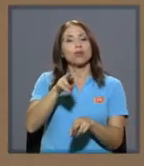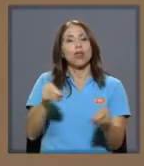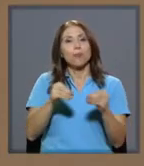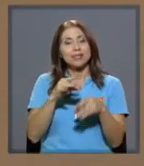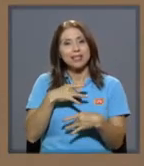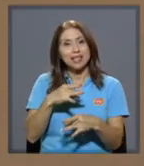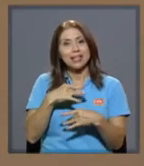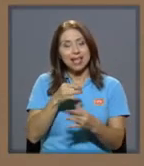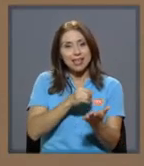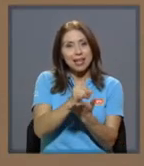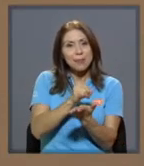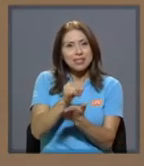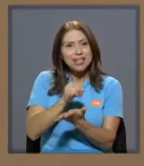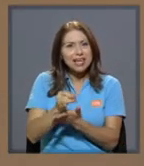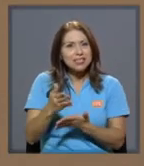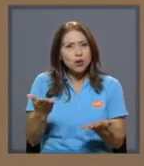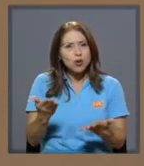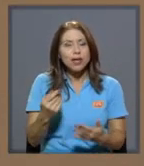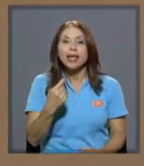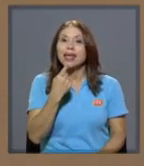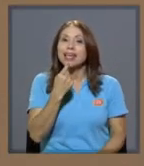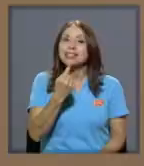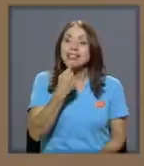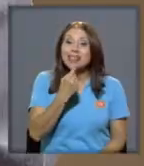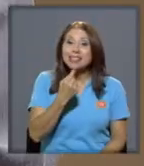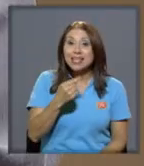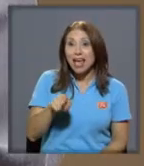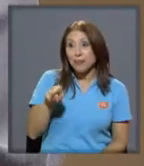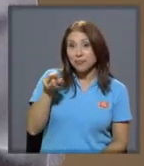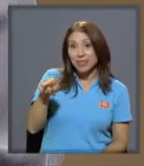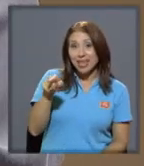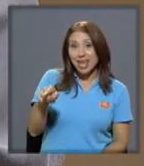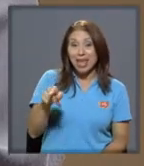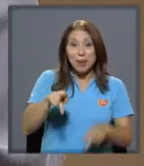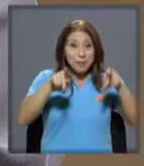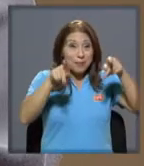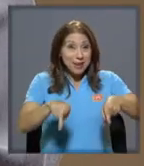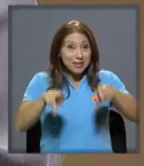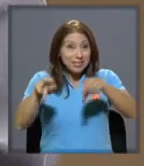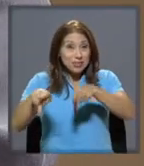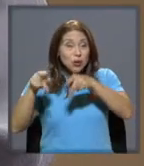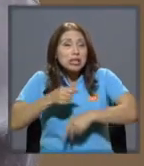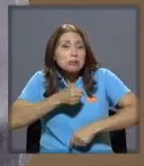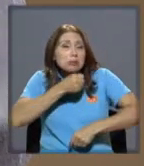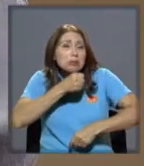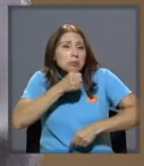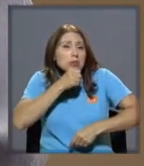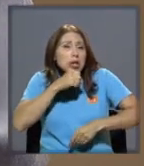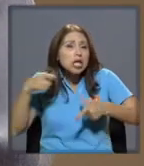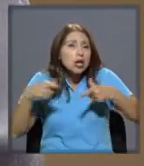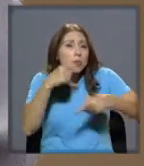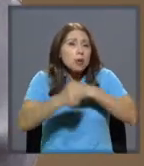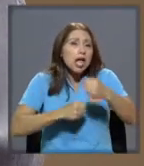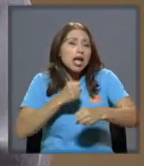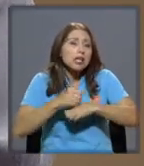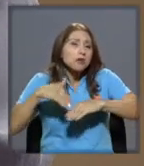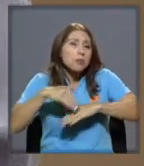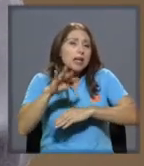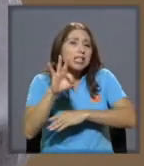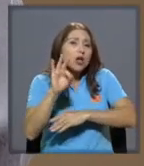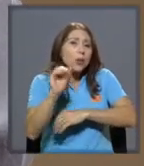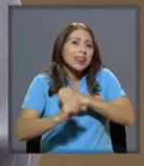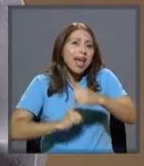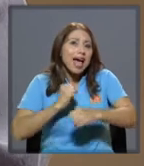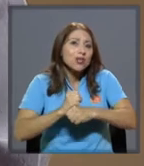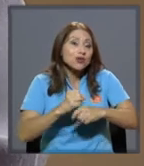de la investigación era que se decía, él argumentaba que los nonagenarios costarricenses, y particularmente los hombres, no